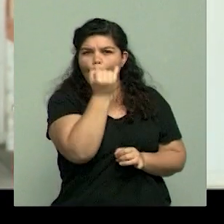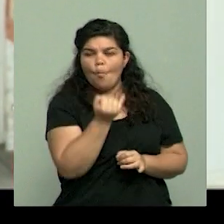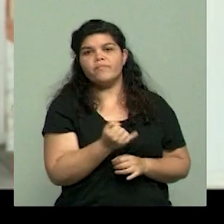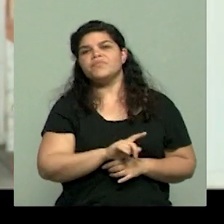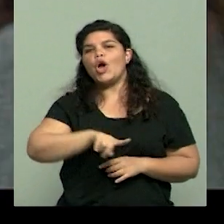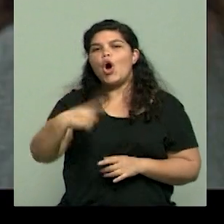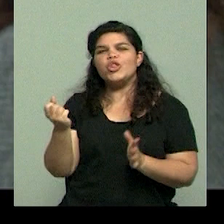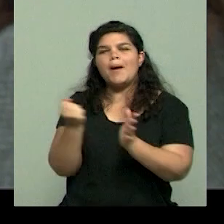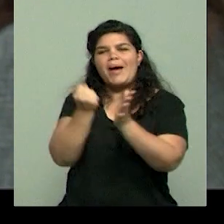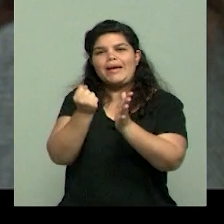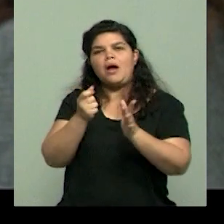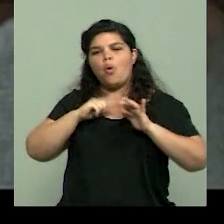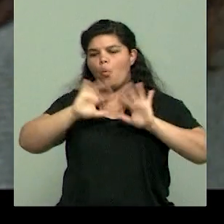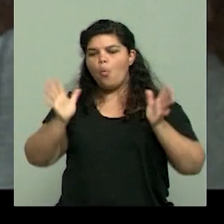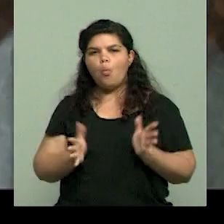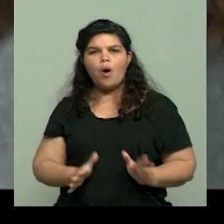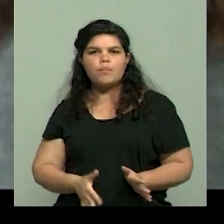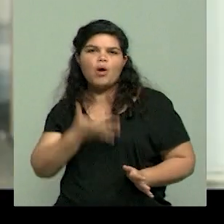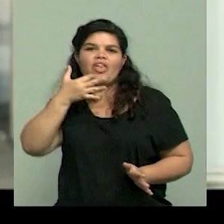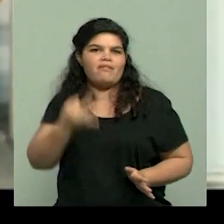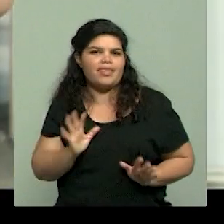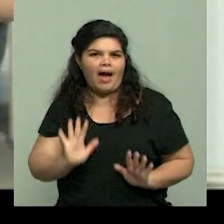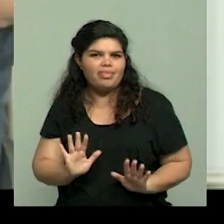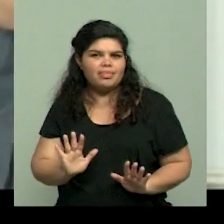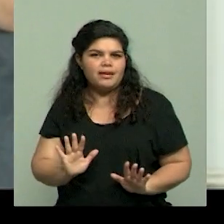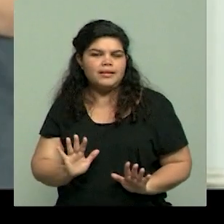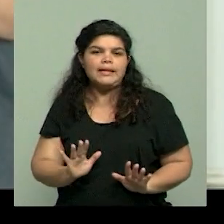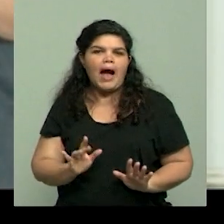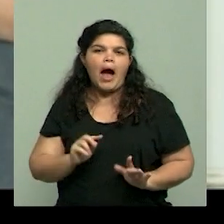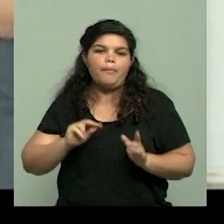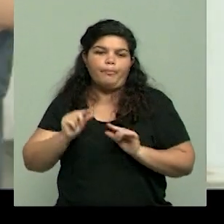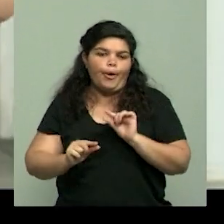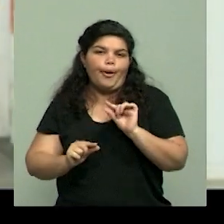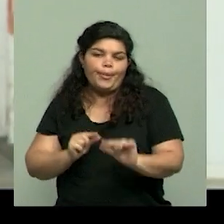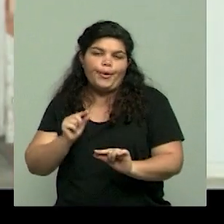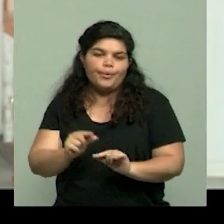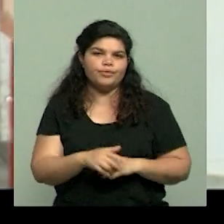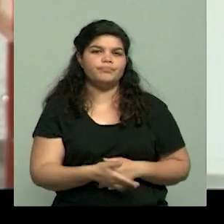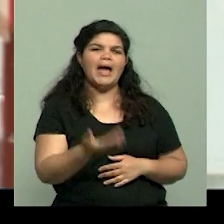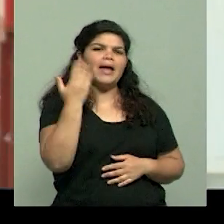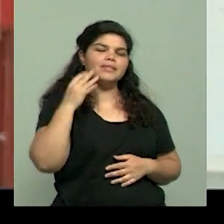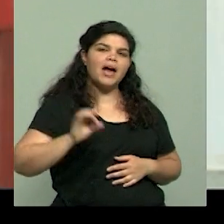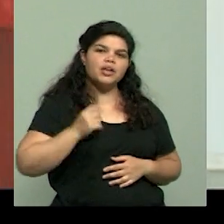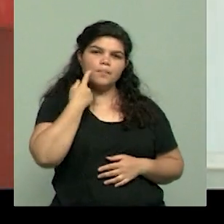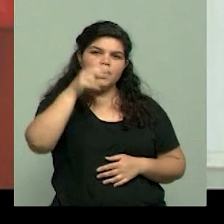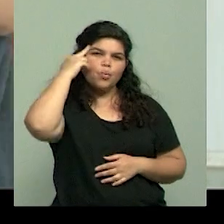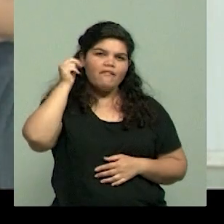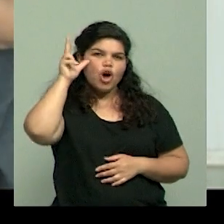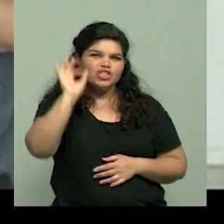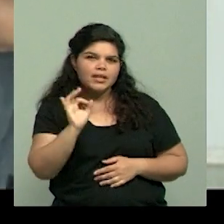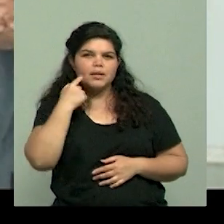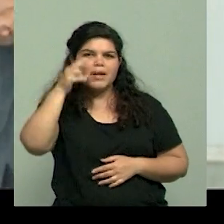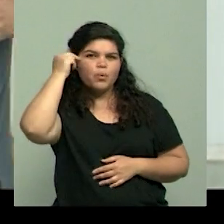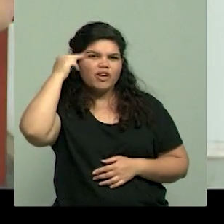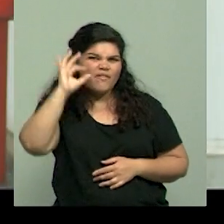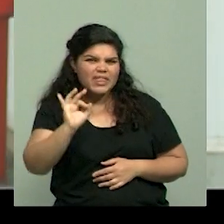reales, pero bueno, queda mucho todavía. Me parece que antes era una problemática de la década del 80, 90 y todo eso, pero se mantiene,